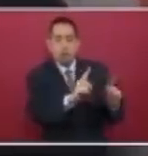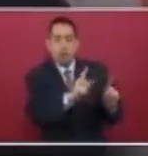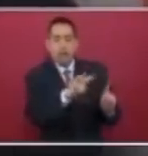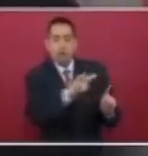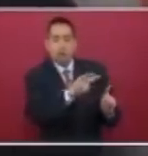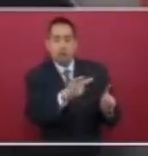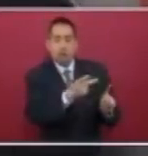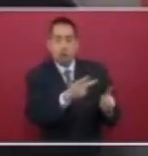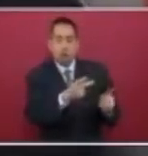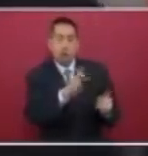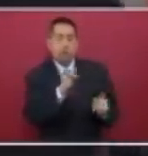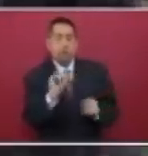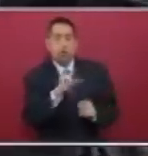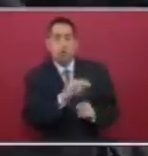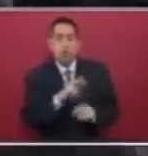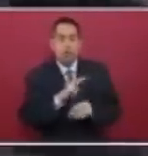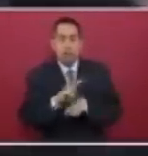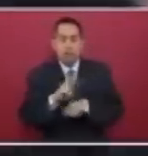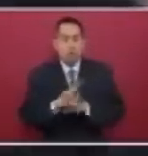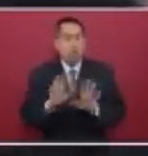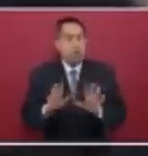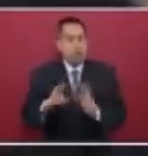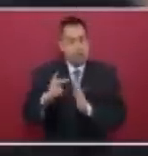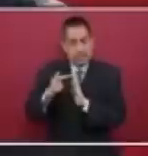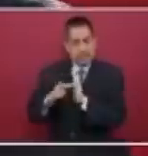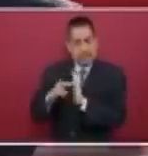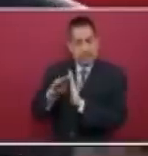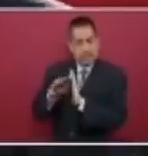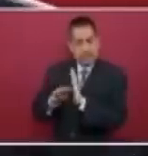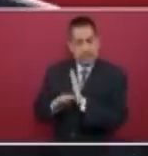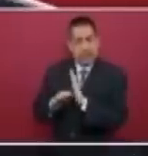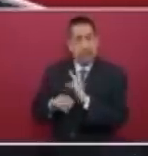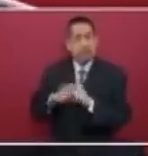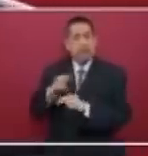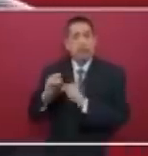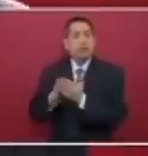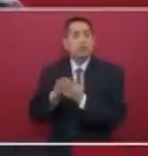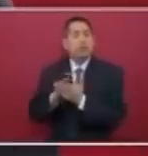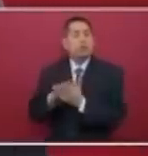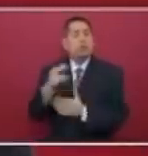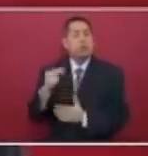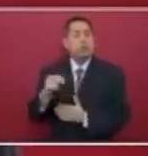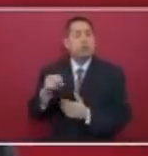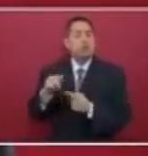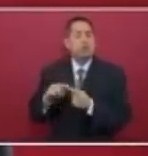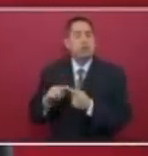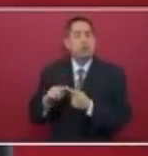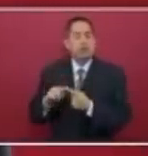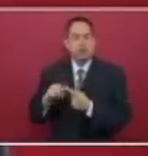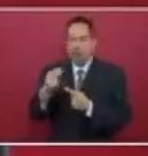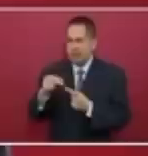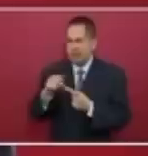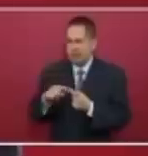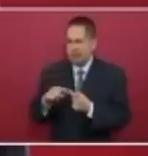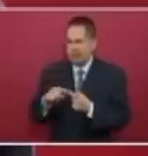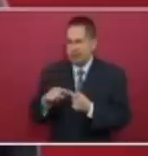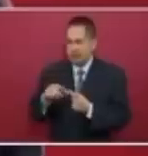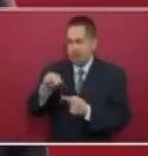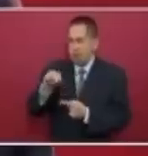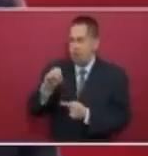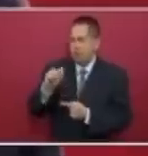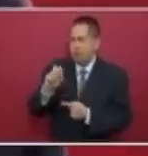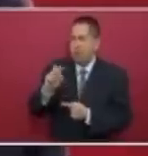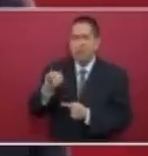en venezuela- el mecanismo que se llama el mecanismo de